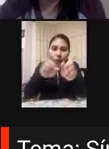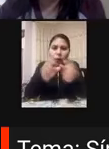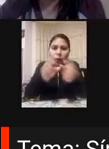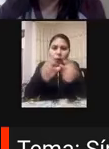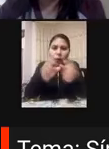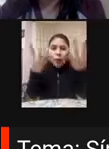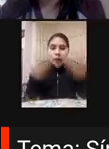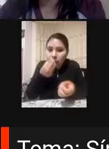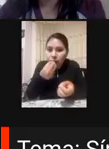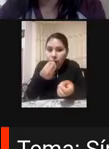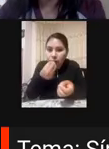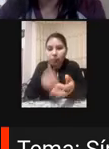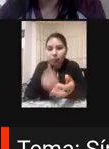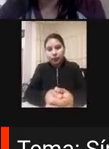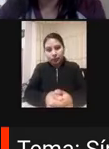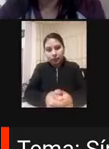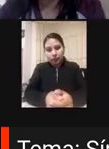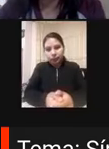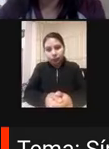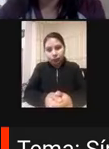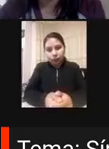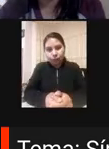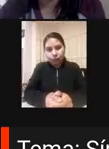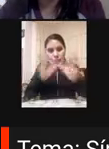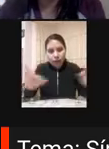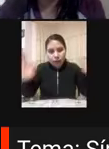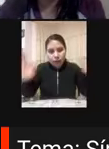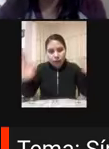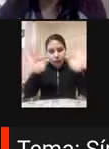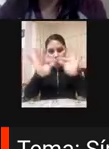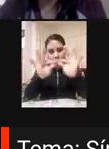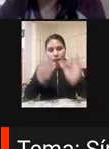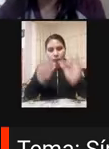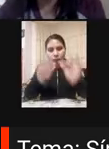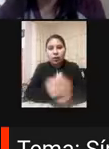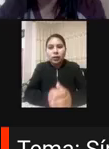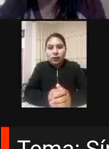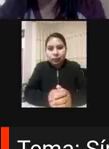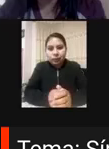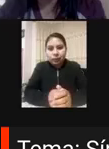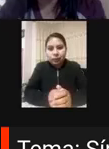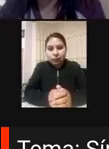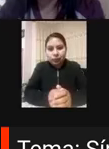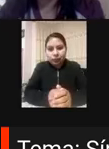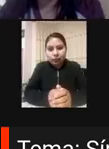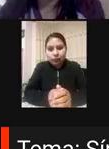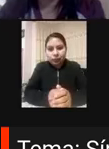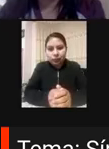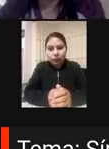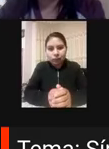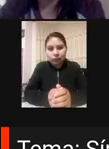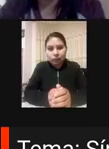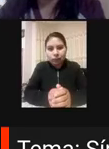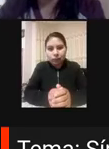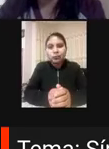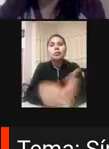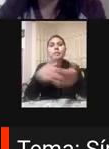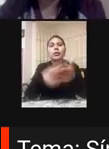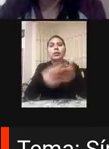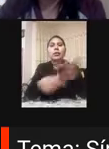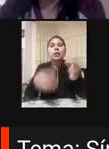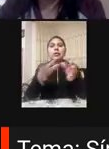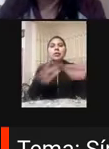ella hace, y es importante tomar en cuenta que no podemos saltarnos ninguno de estos tiempos de comida, que es importante para Margarita y